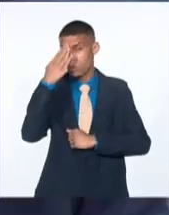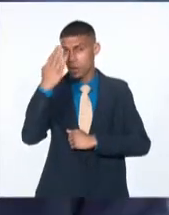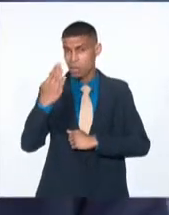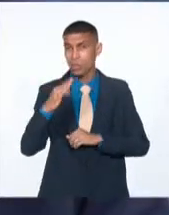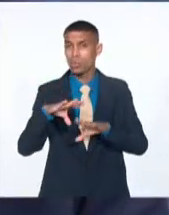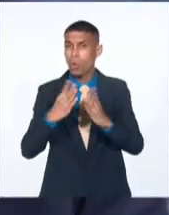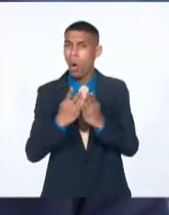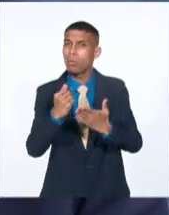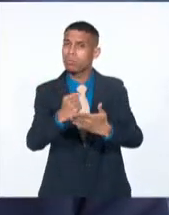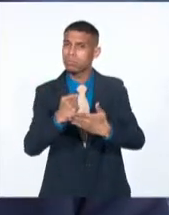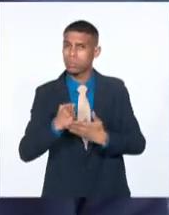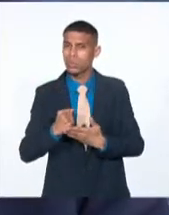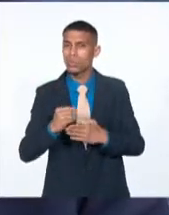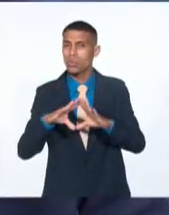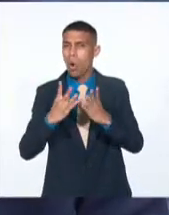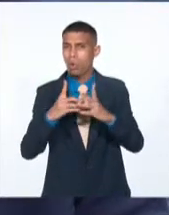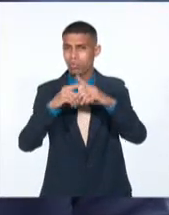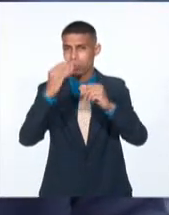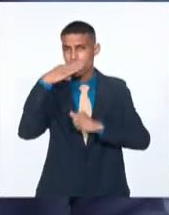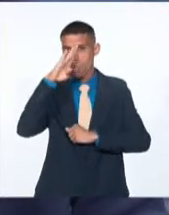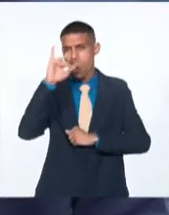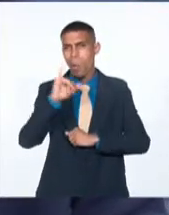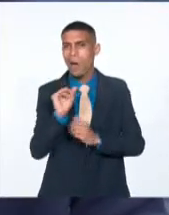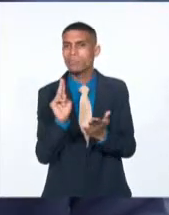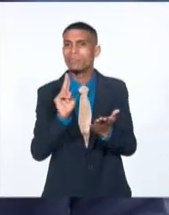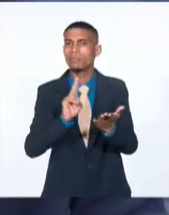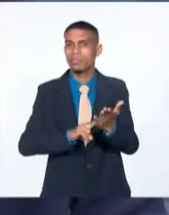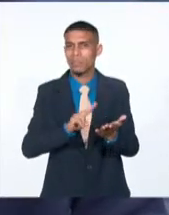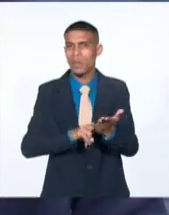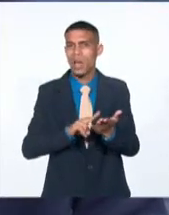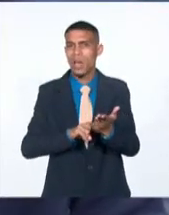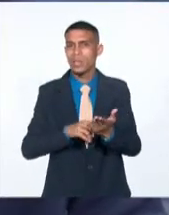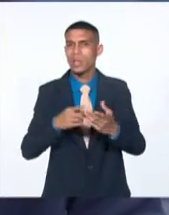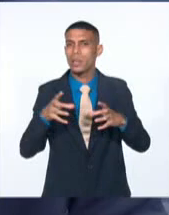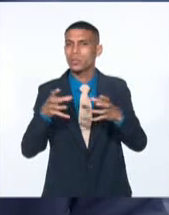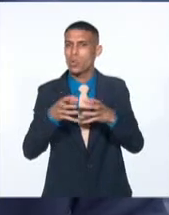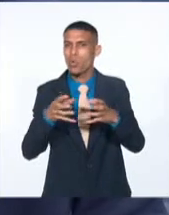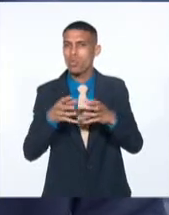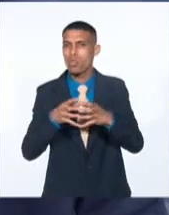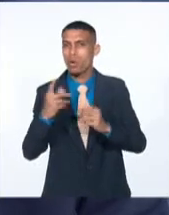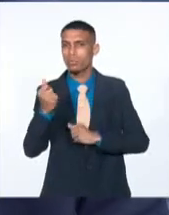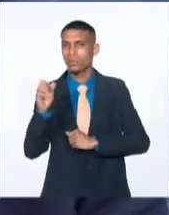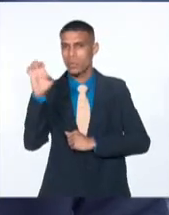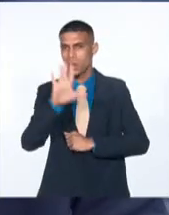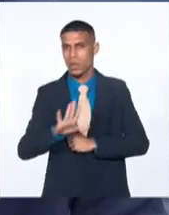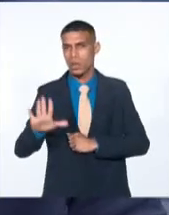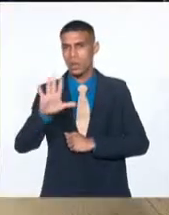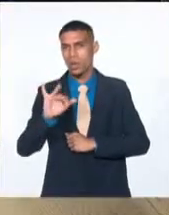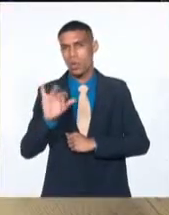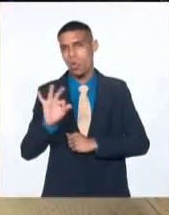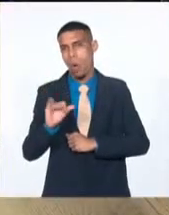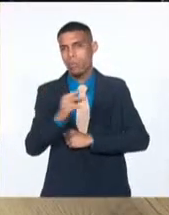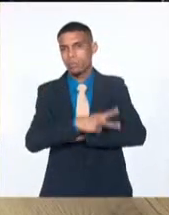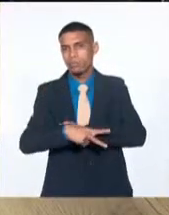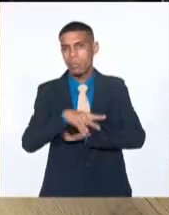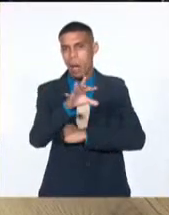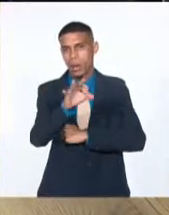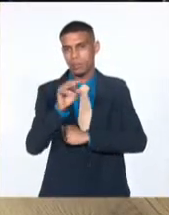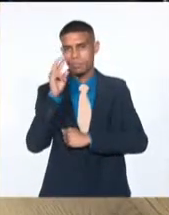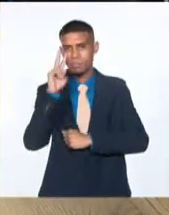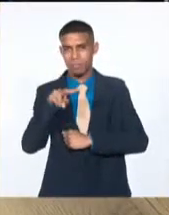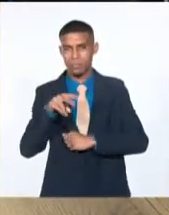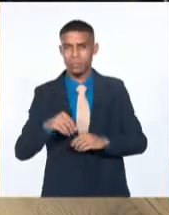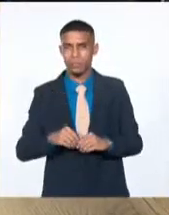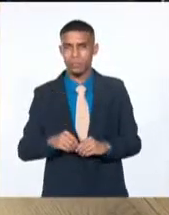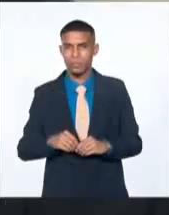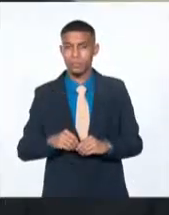para que la mayor de las Antillas formara parte de la Unión Económica Euroasiática como Estado observador. Al